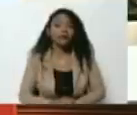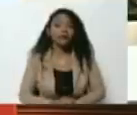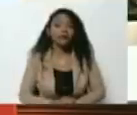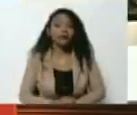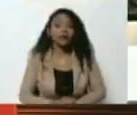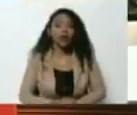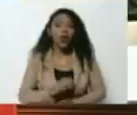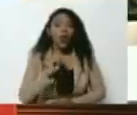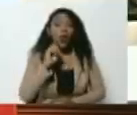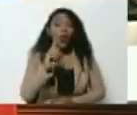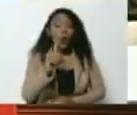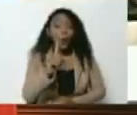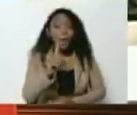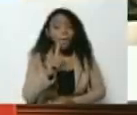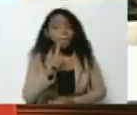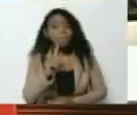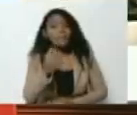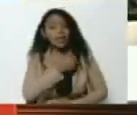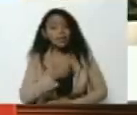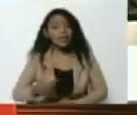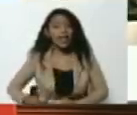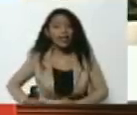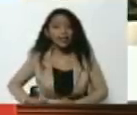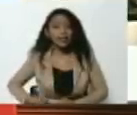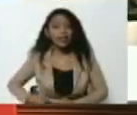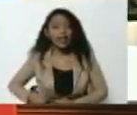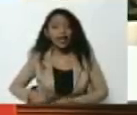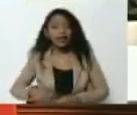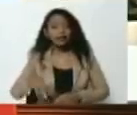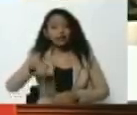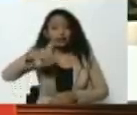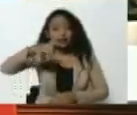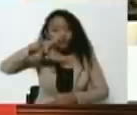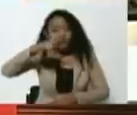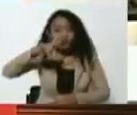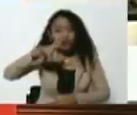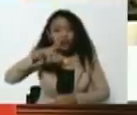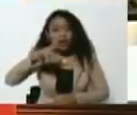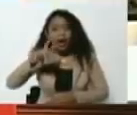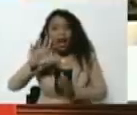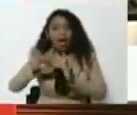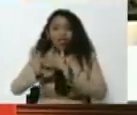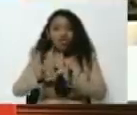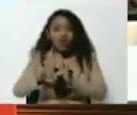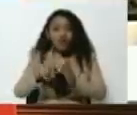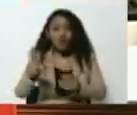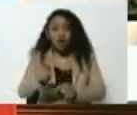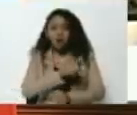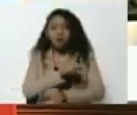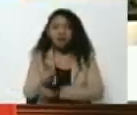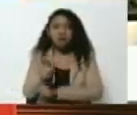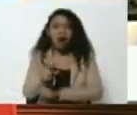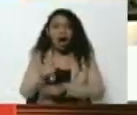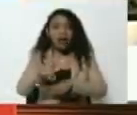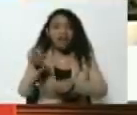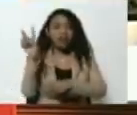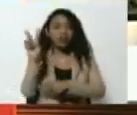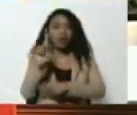un presidente títere, criminal y ladrón, una dictadura en Venezuela, ya no